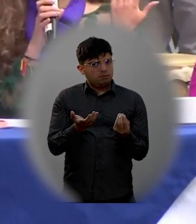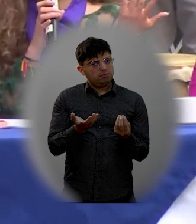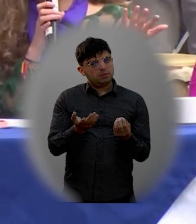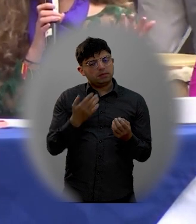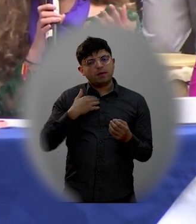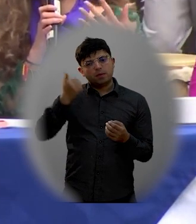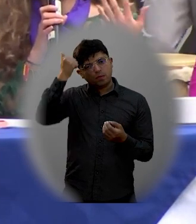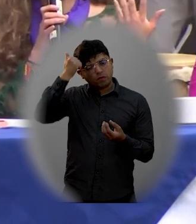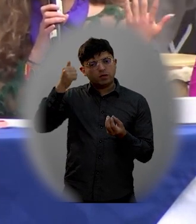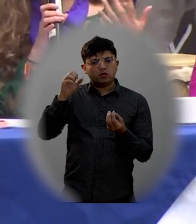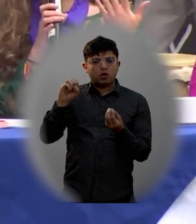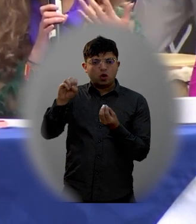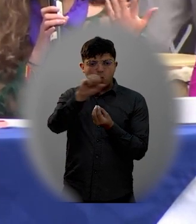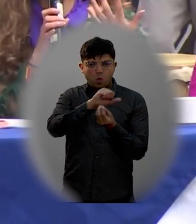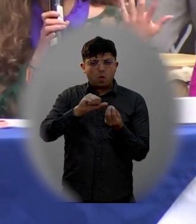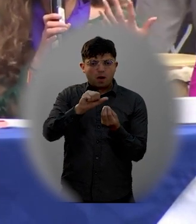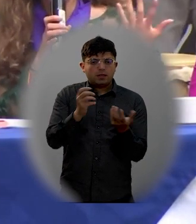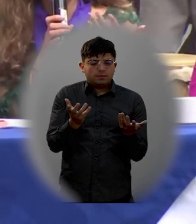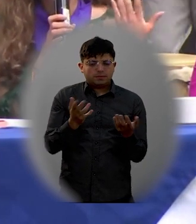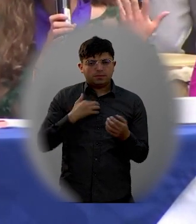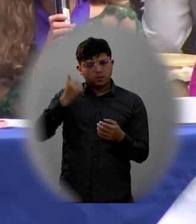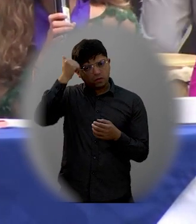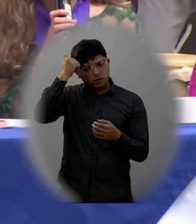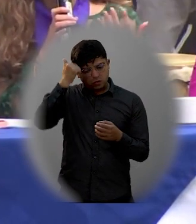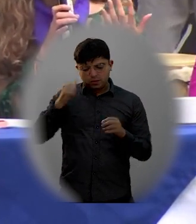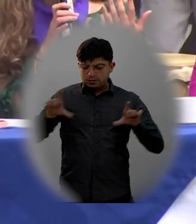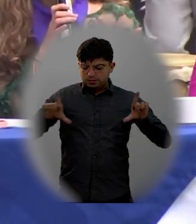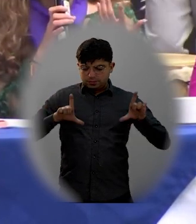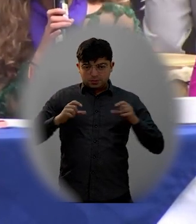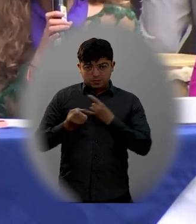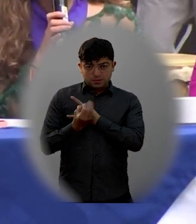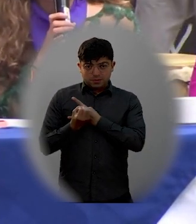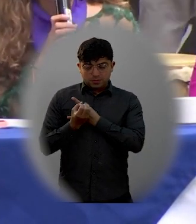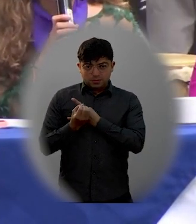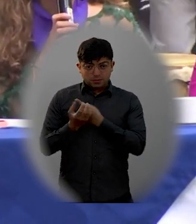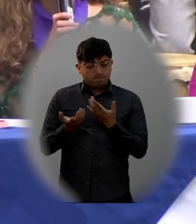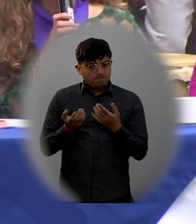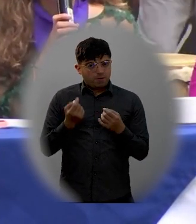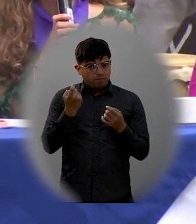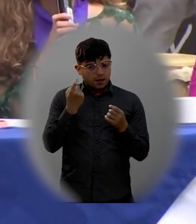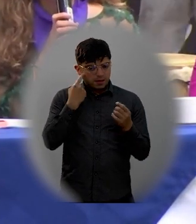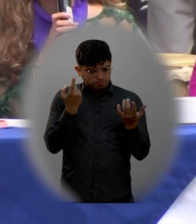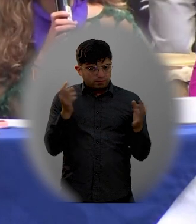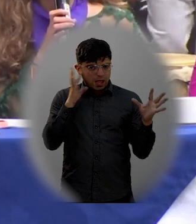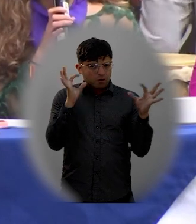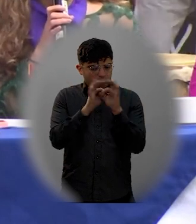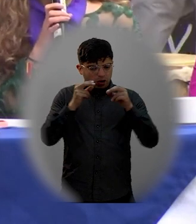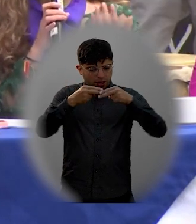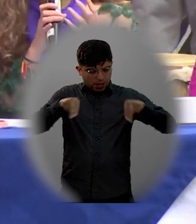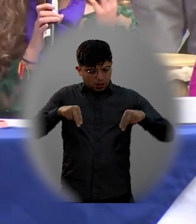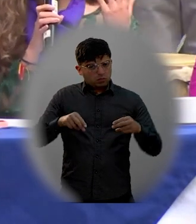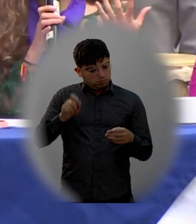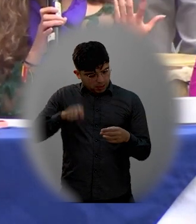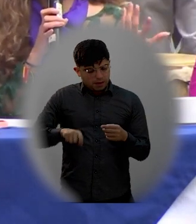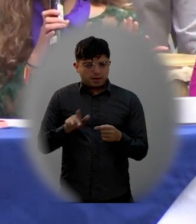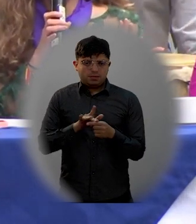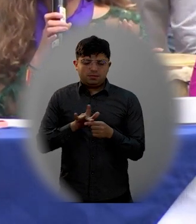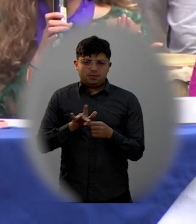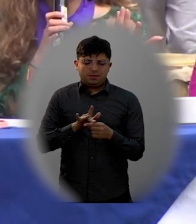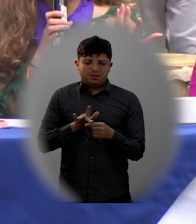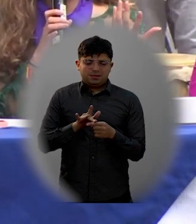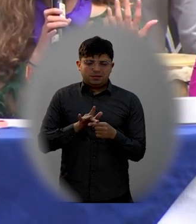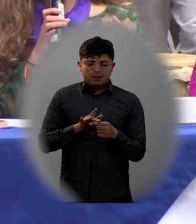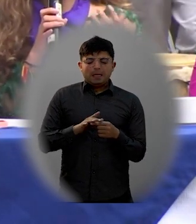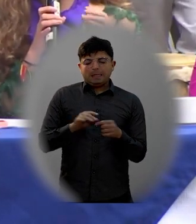los profesores, las profesoras, los profesores que salgan de acá no tengan un enfoque de género, ¿sí? Y es muy